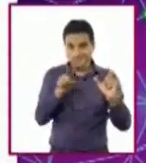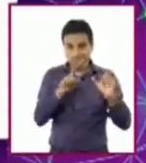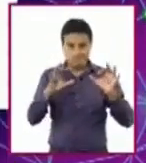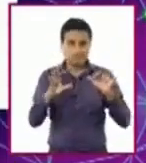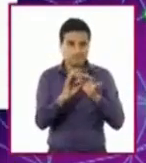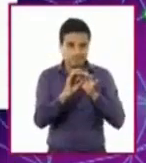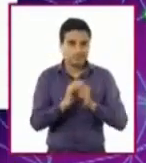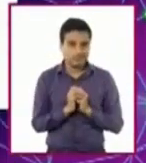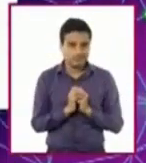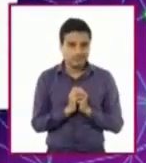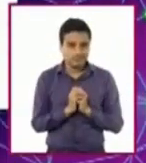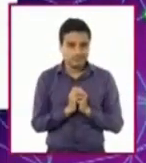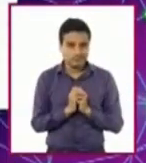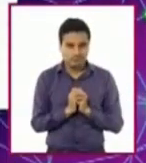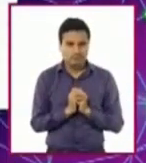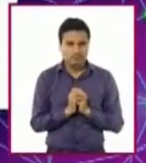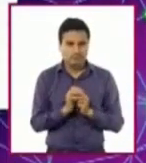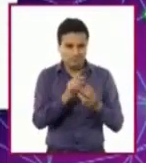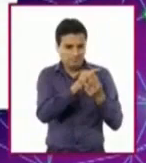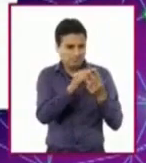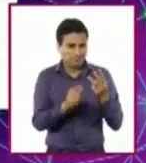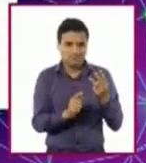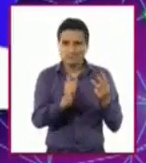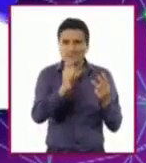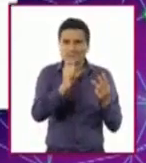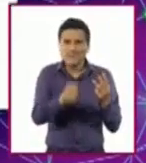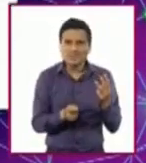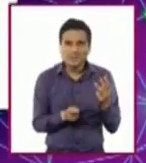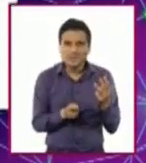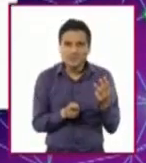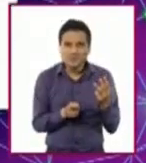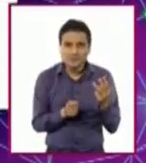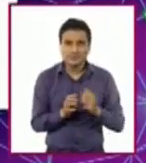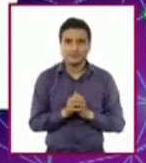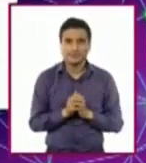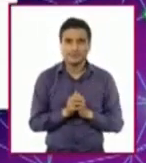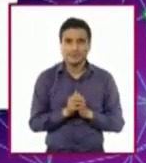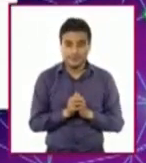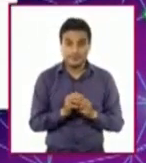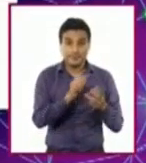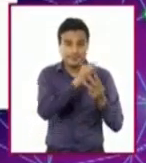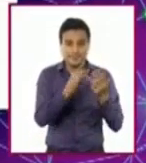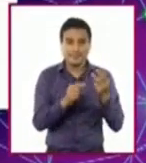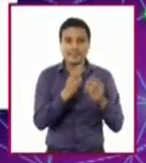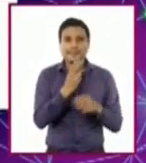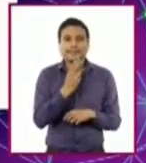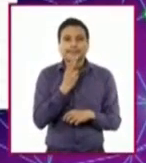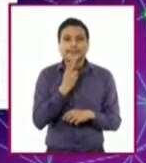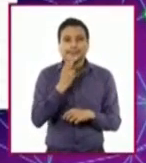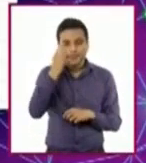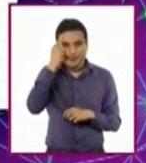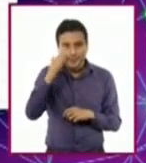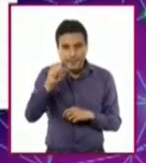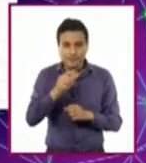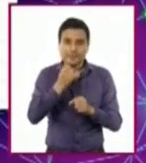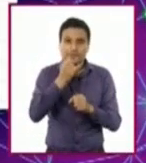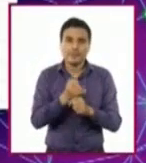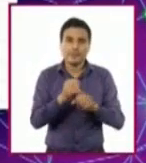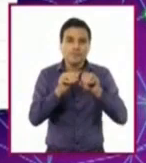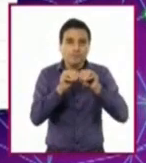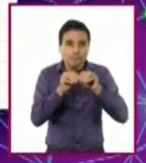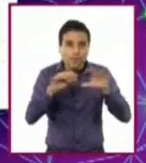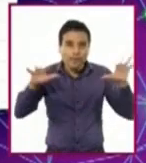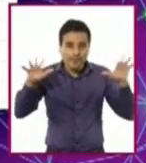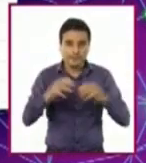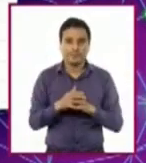que son las medidas de dispersión son las medidas estadísticas que nos informan que tanto se